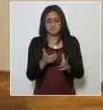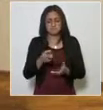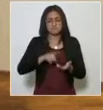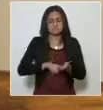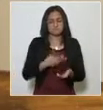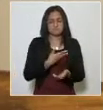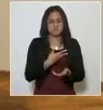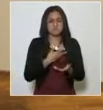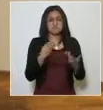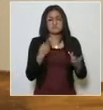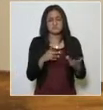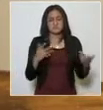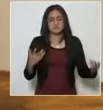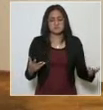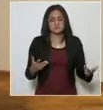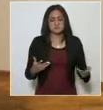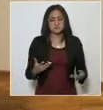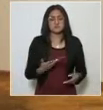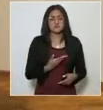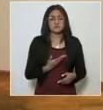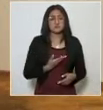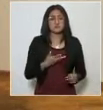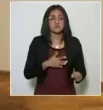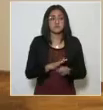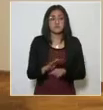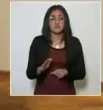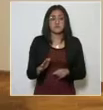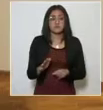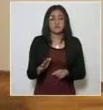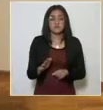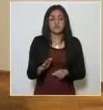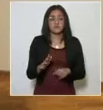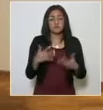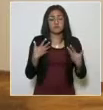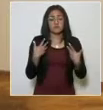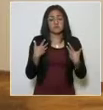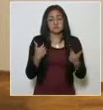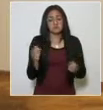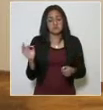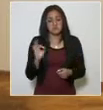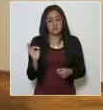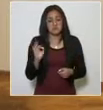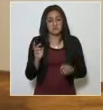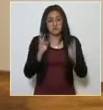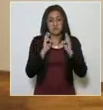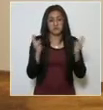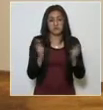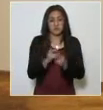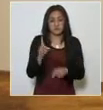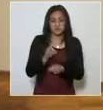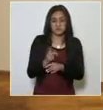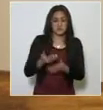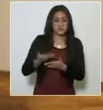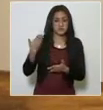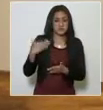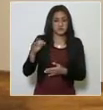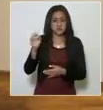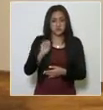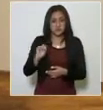Esa es la condición en la que se llevó a cabo, entiendo yo, esta reunión del día sábado,